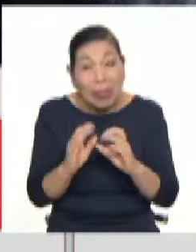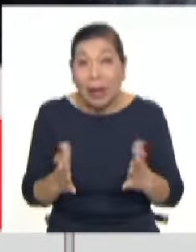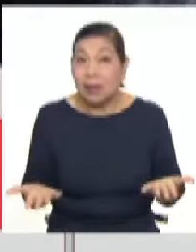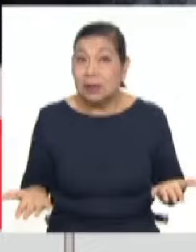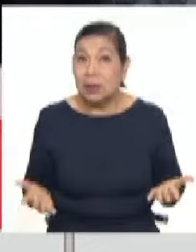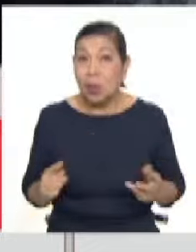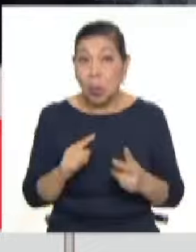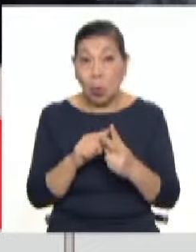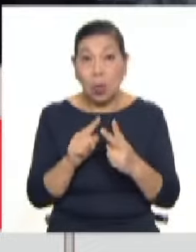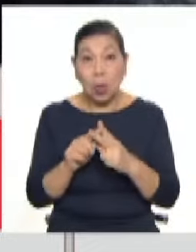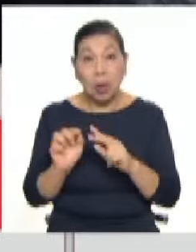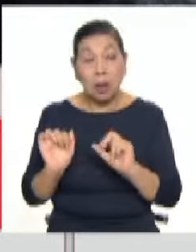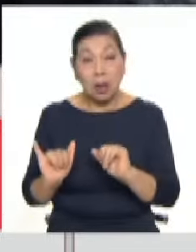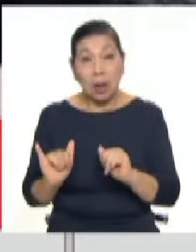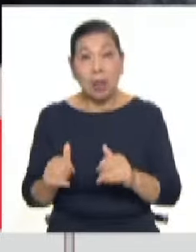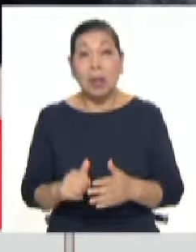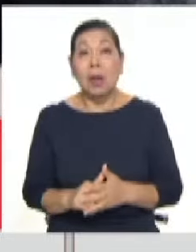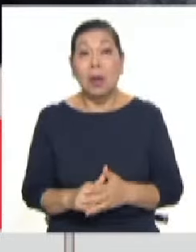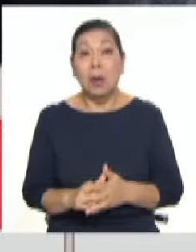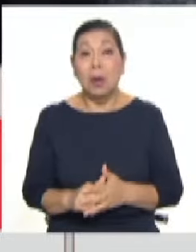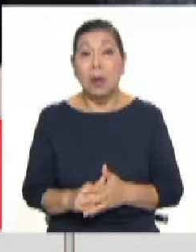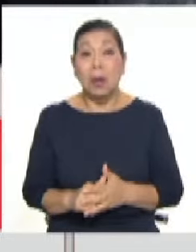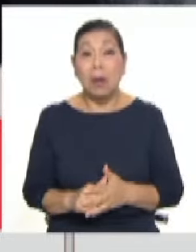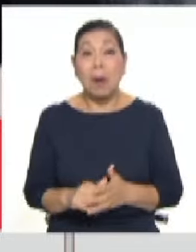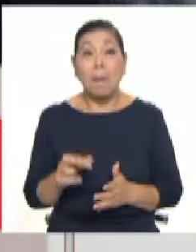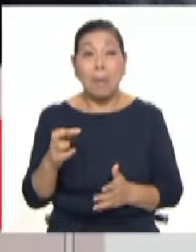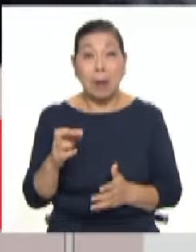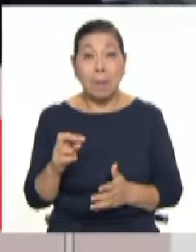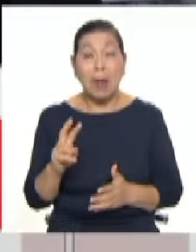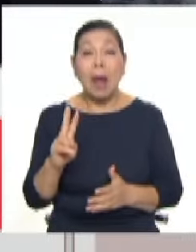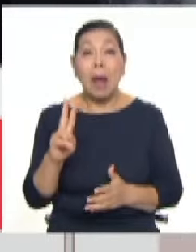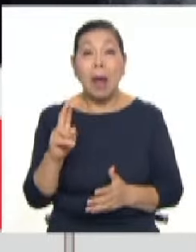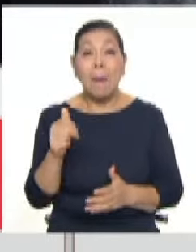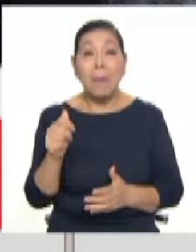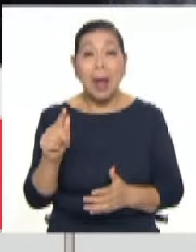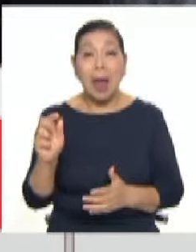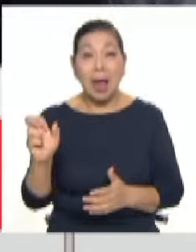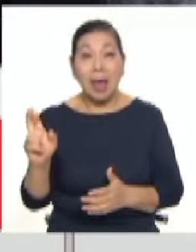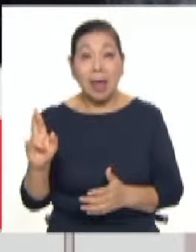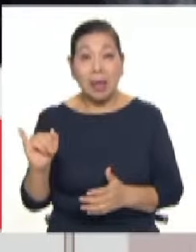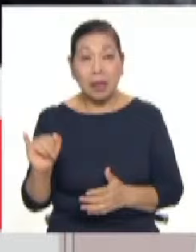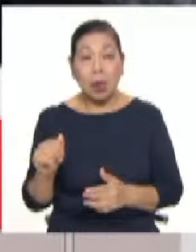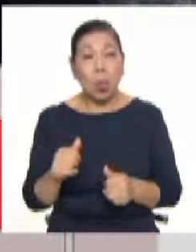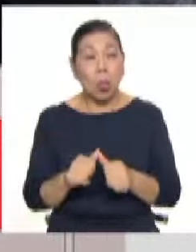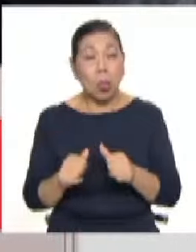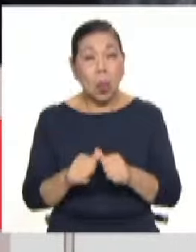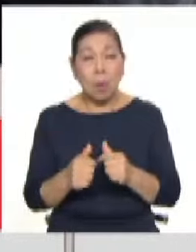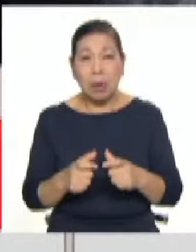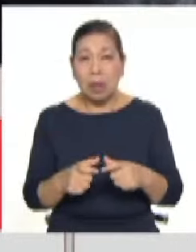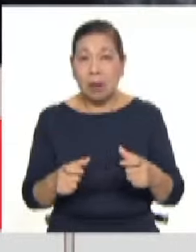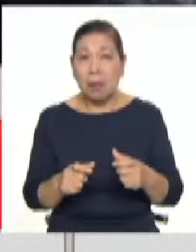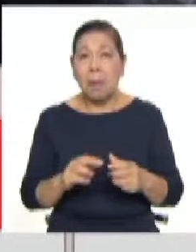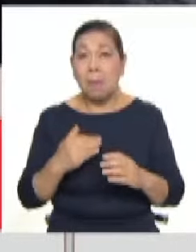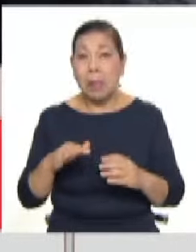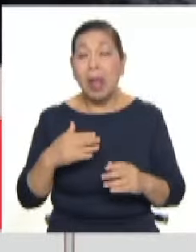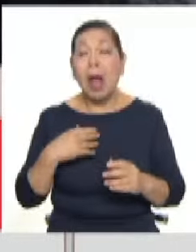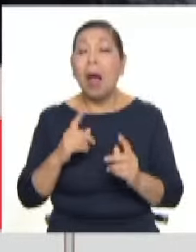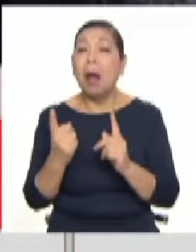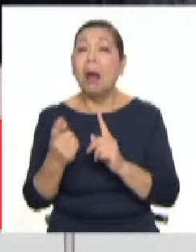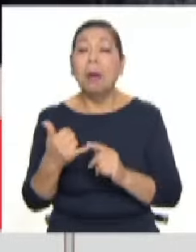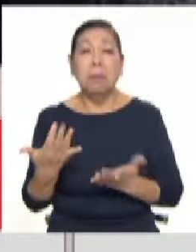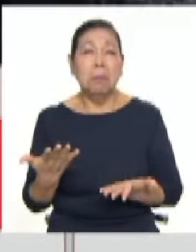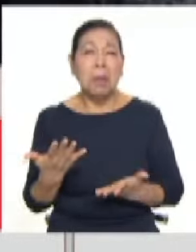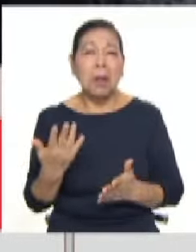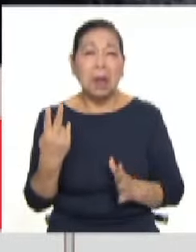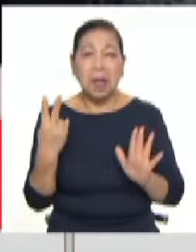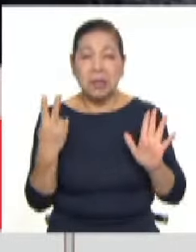usted que uno de ellos dejó una nota al papá de Valerie. Claro, lo que pasa es que un número le escribe al papá de mi hija